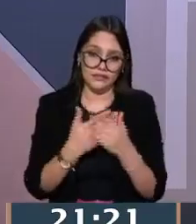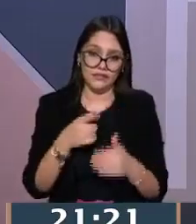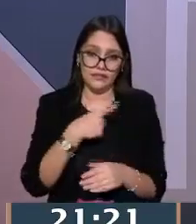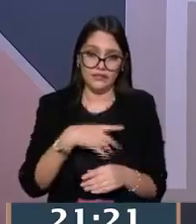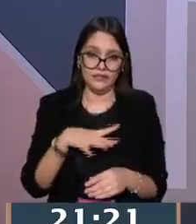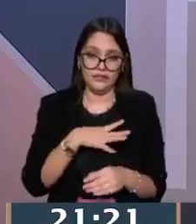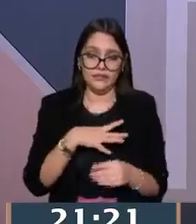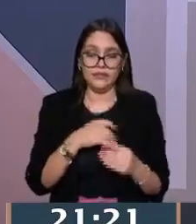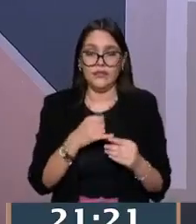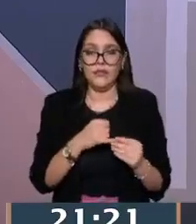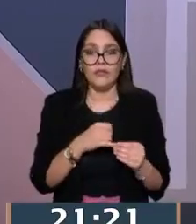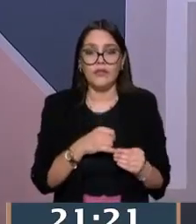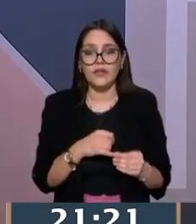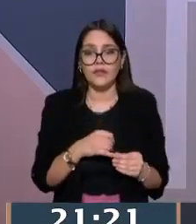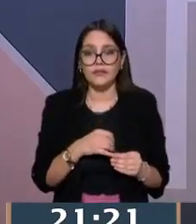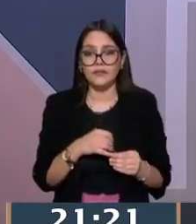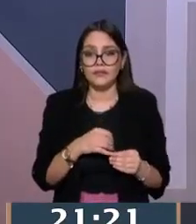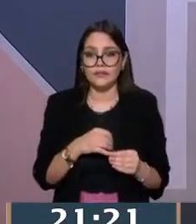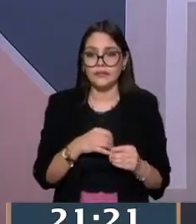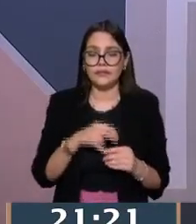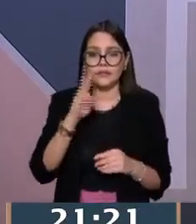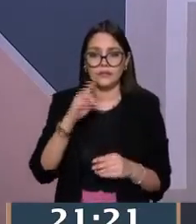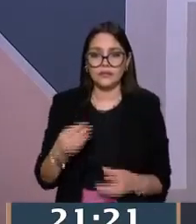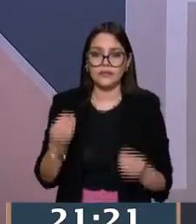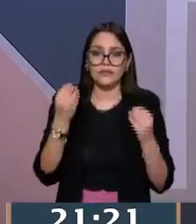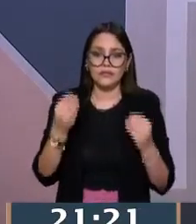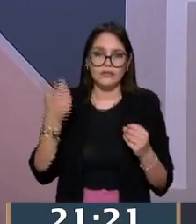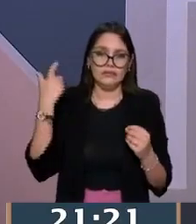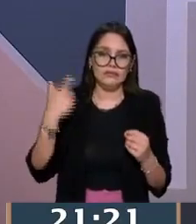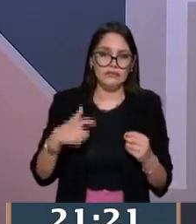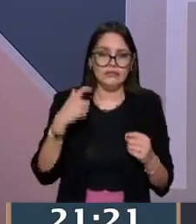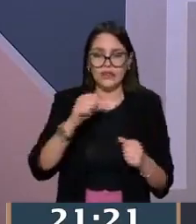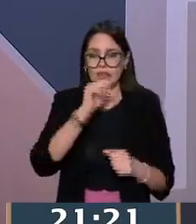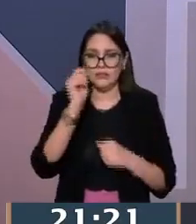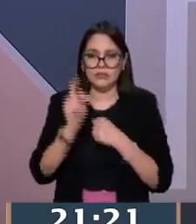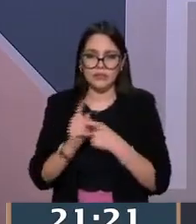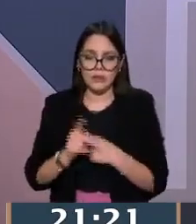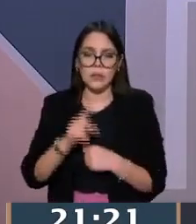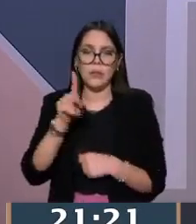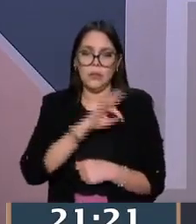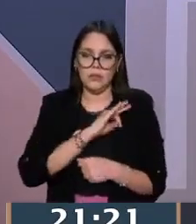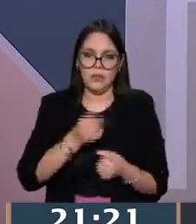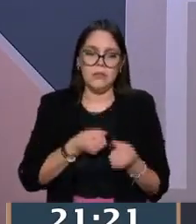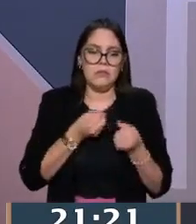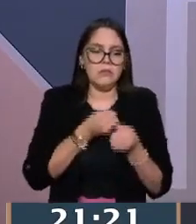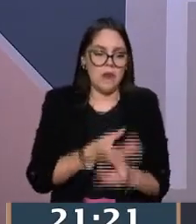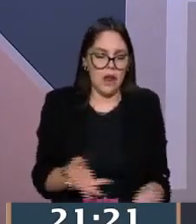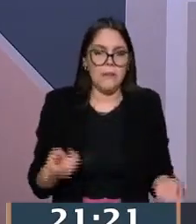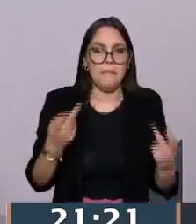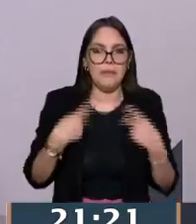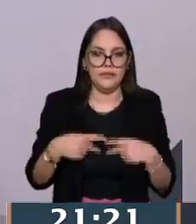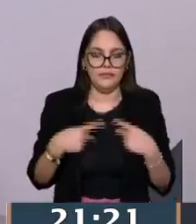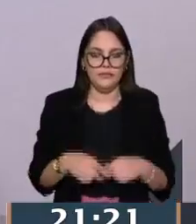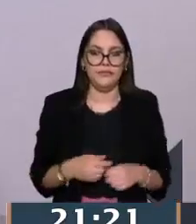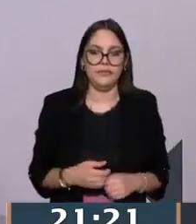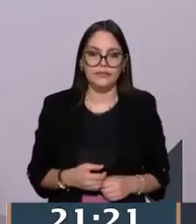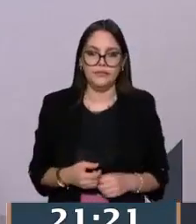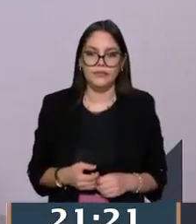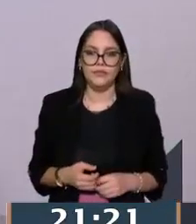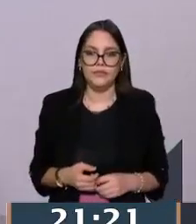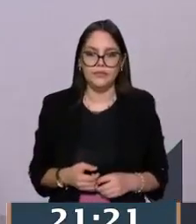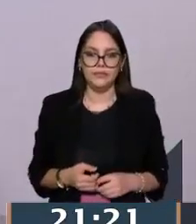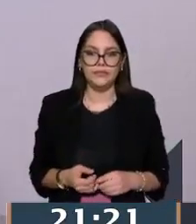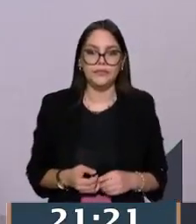y sobre todo en países como el nuestro, inmensamente ricos, pueden darle a su población. Así es, y también